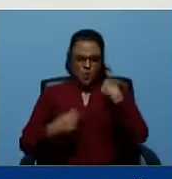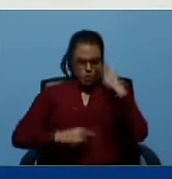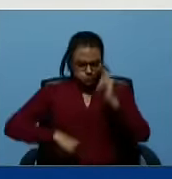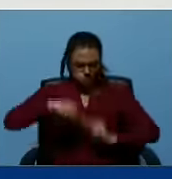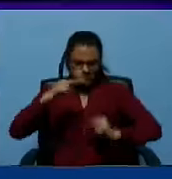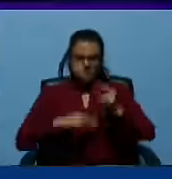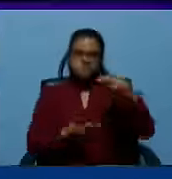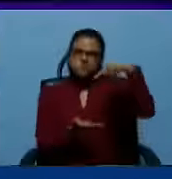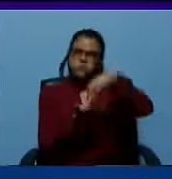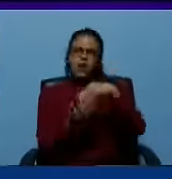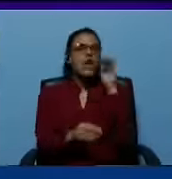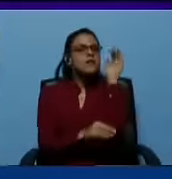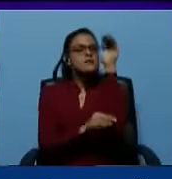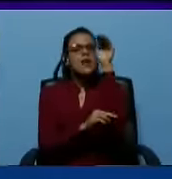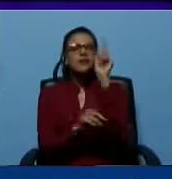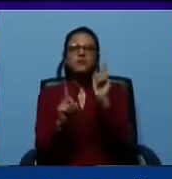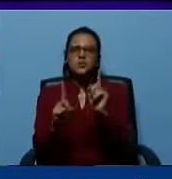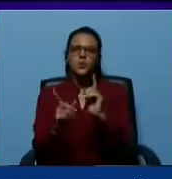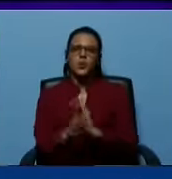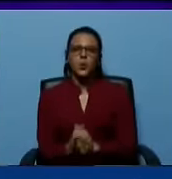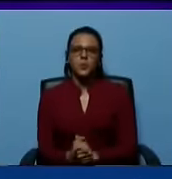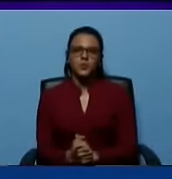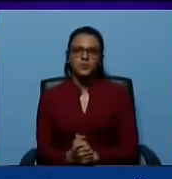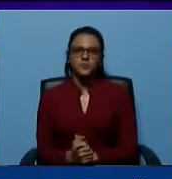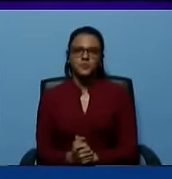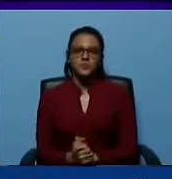joven hacia el futuro.